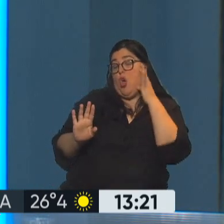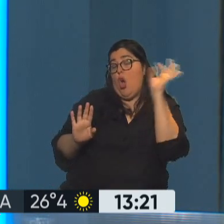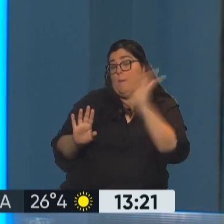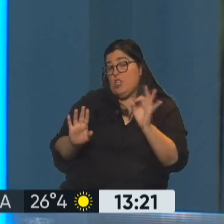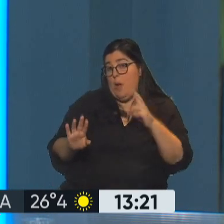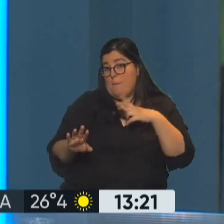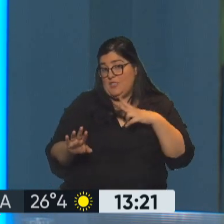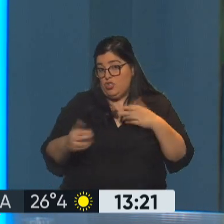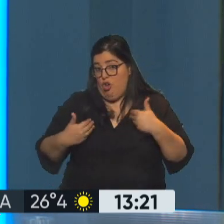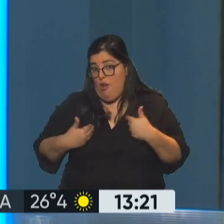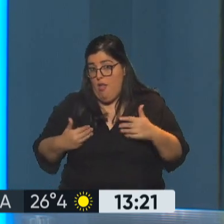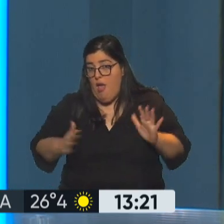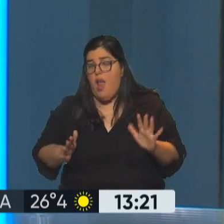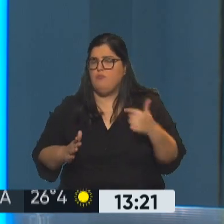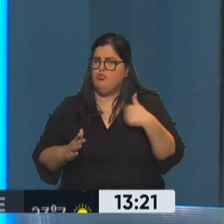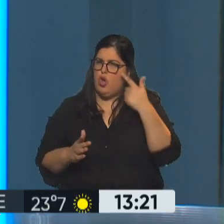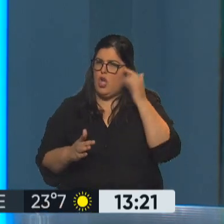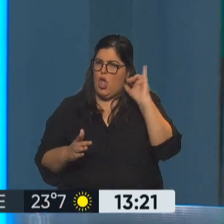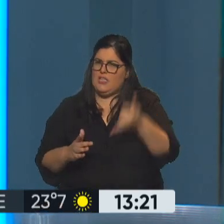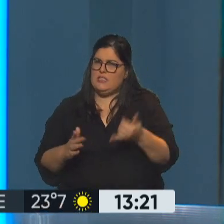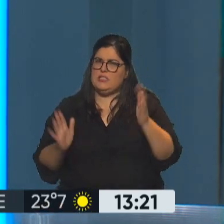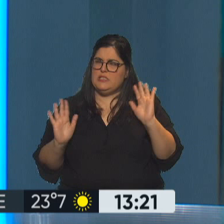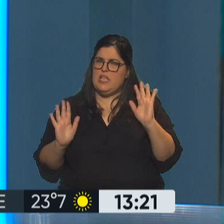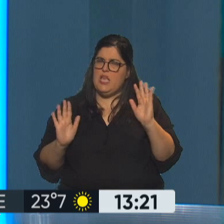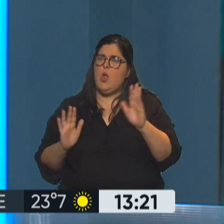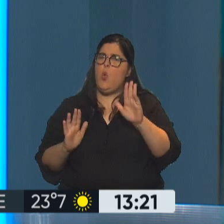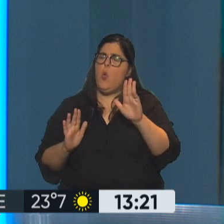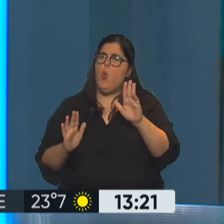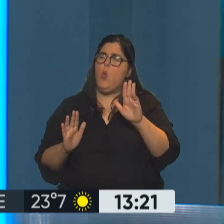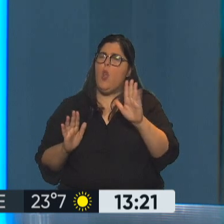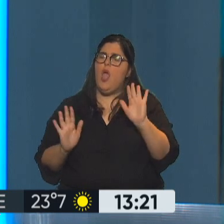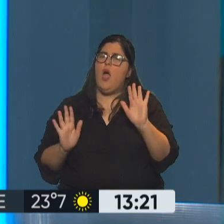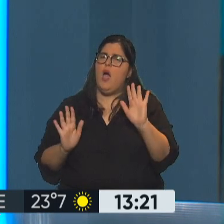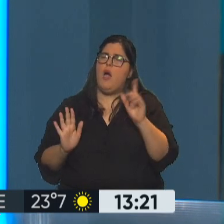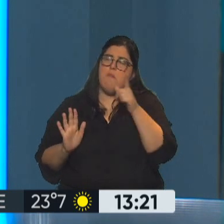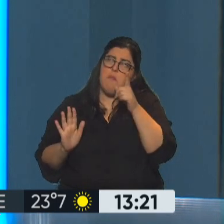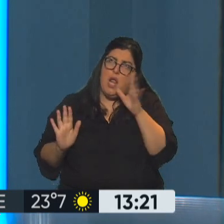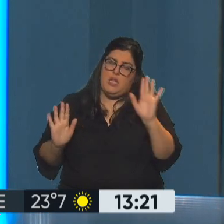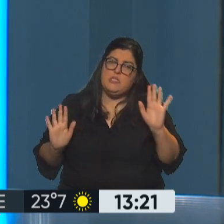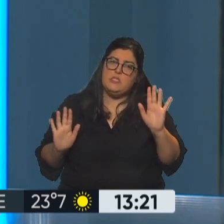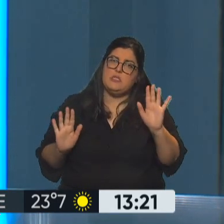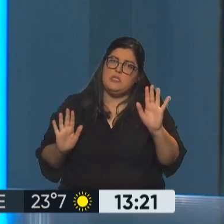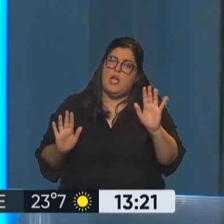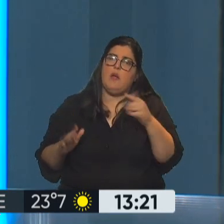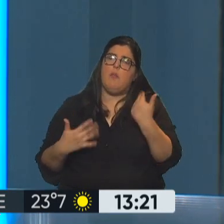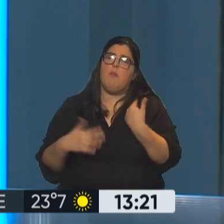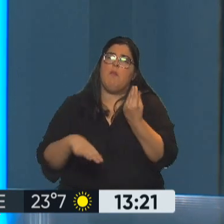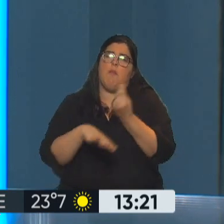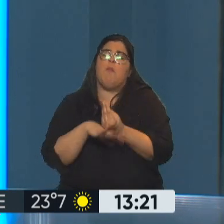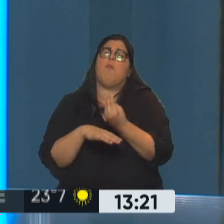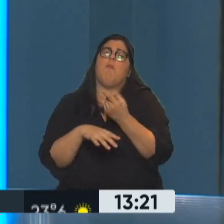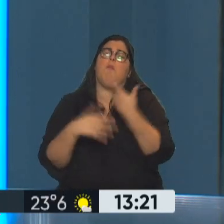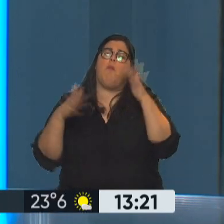personal, ¿no? Yo creo que sí. Lula va a ser me parece, pragmático, como lo fue